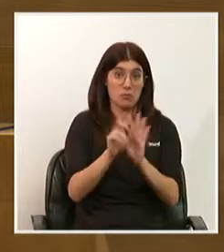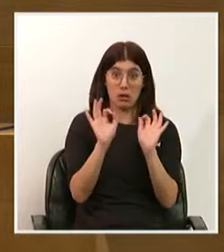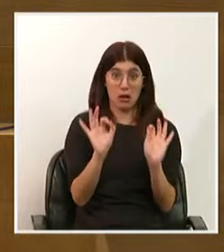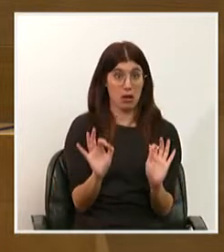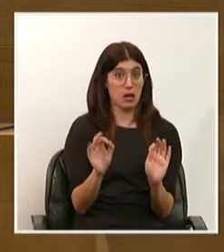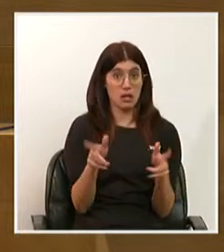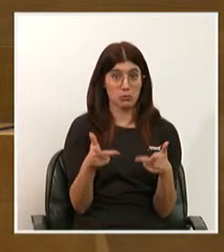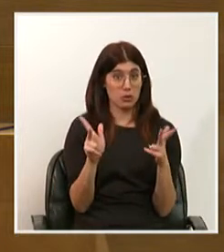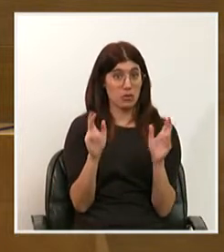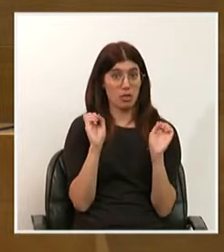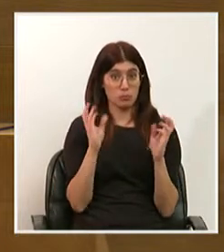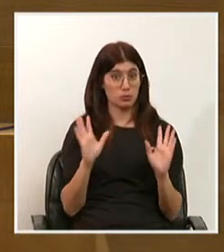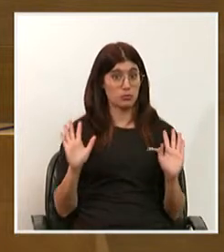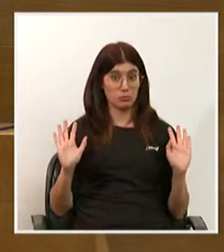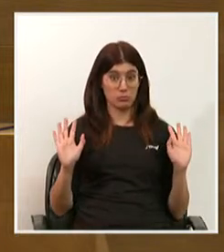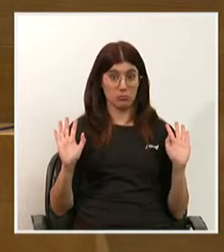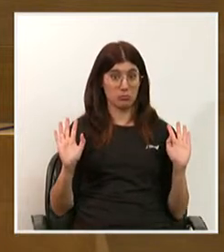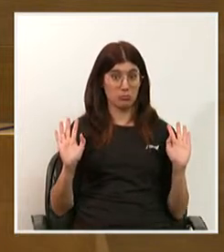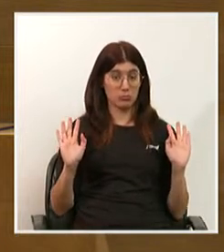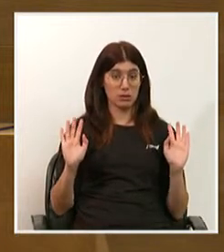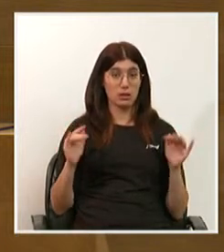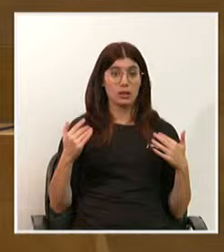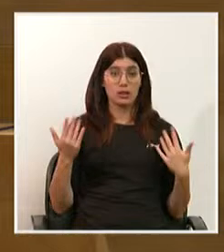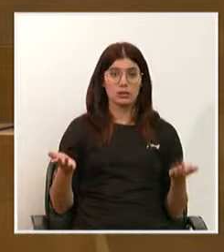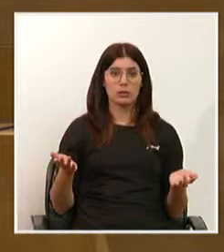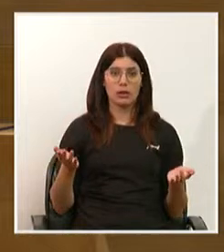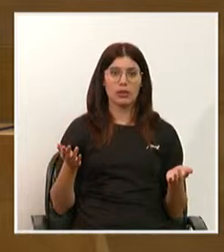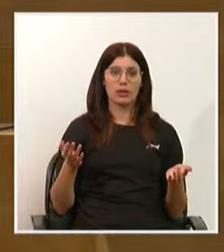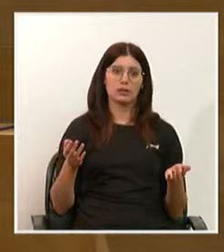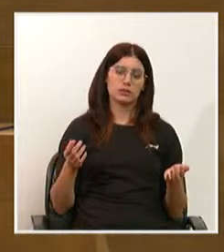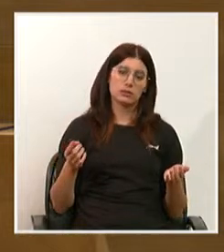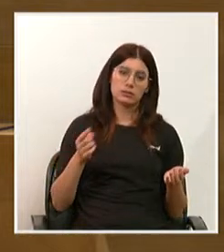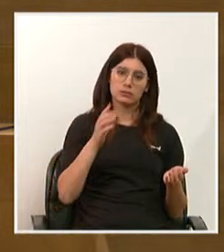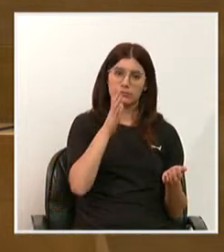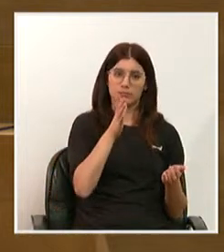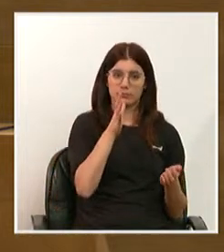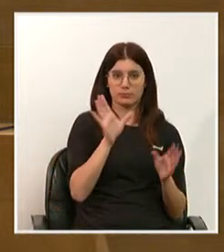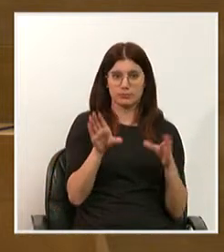y autorizada desde gr paramentar